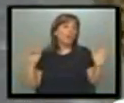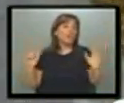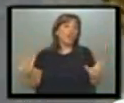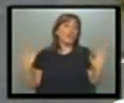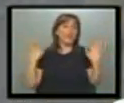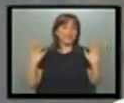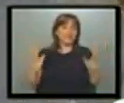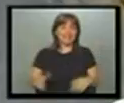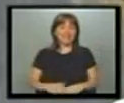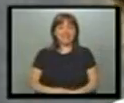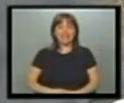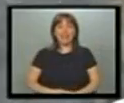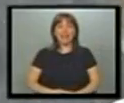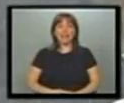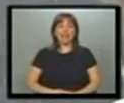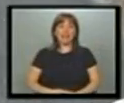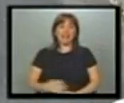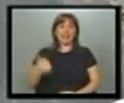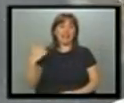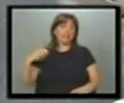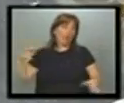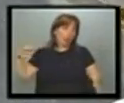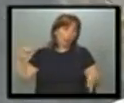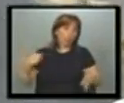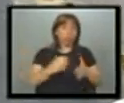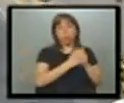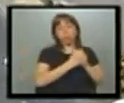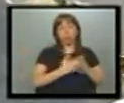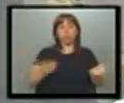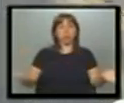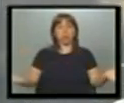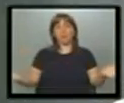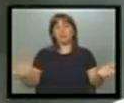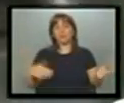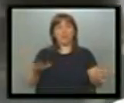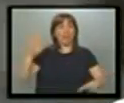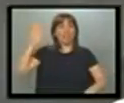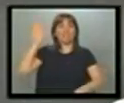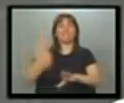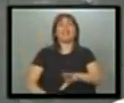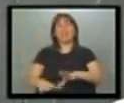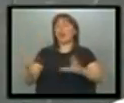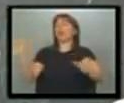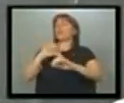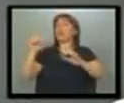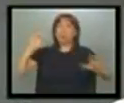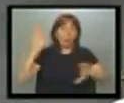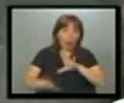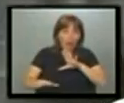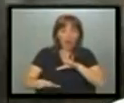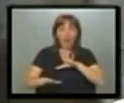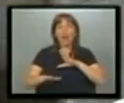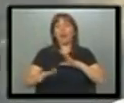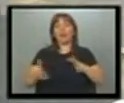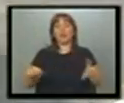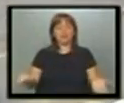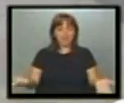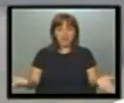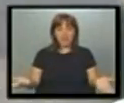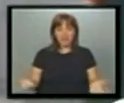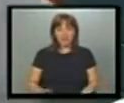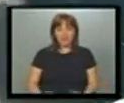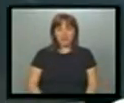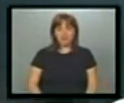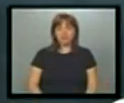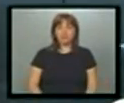comercial, de este supermercado, en donde, claro, tuvo que frenar de golpe contra el frente, no tuvo opción a